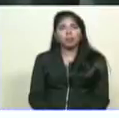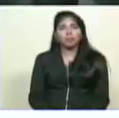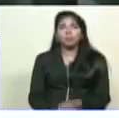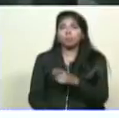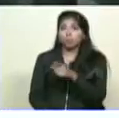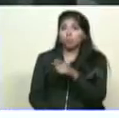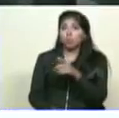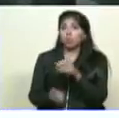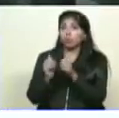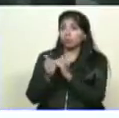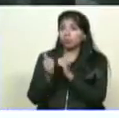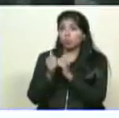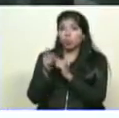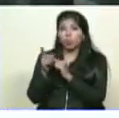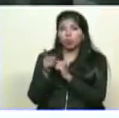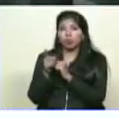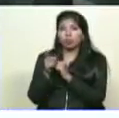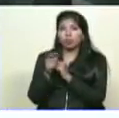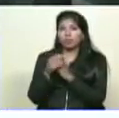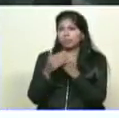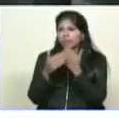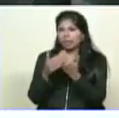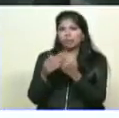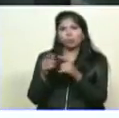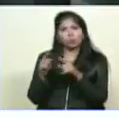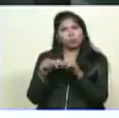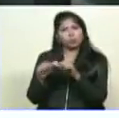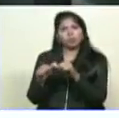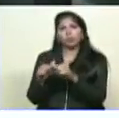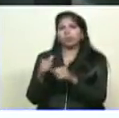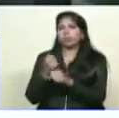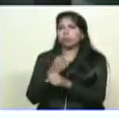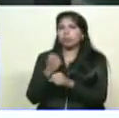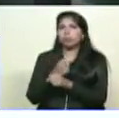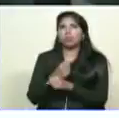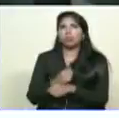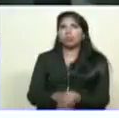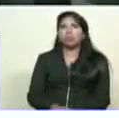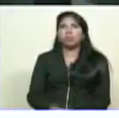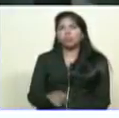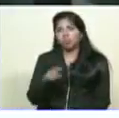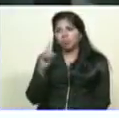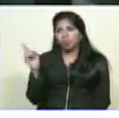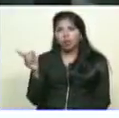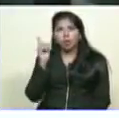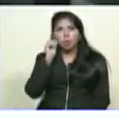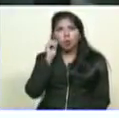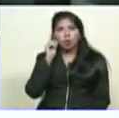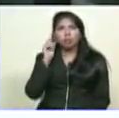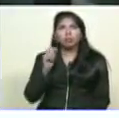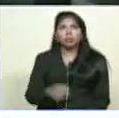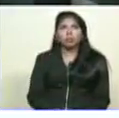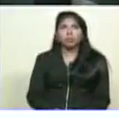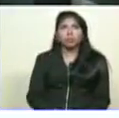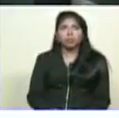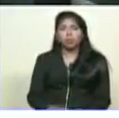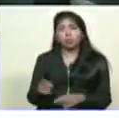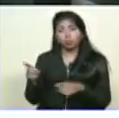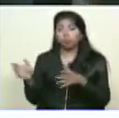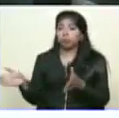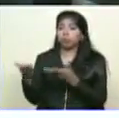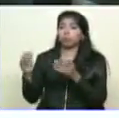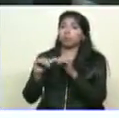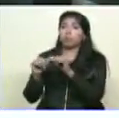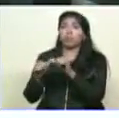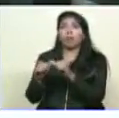entonces trabajando con mucha fuerza. Constituyente Robert Zapoleo, mi abrazo, mi cariño. Siguen adelante con el canto,